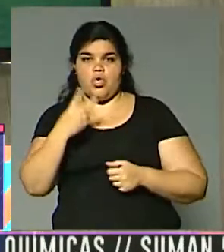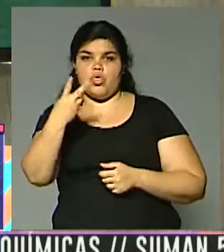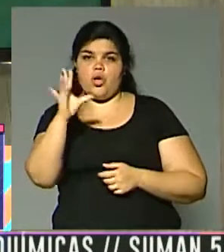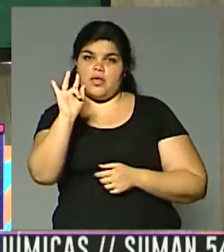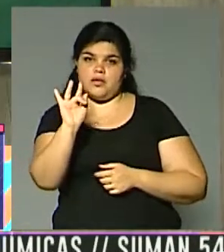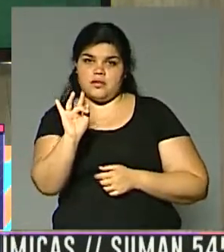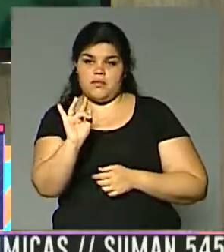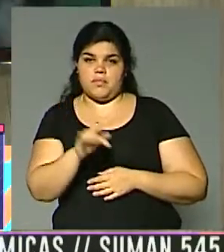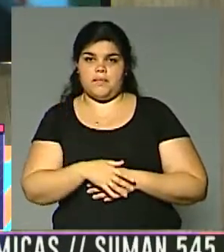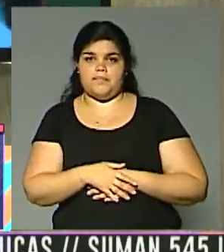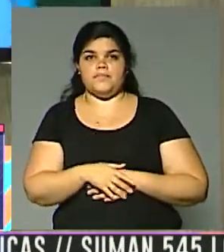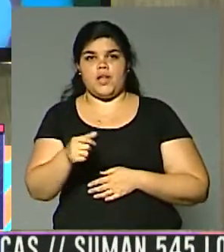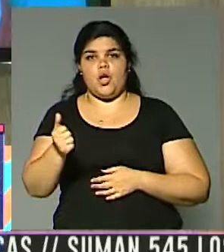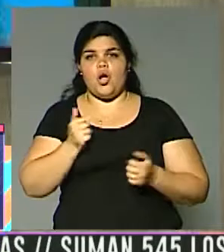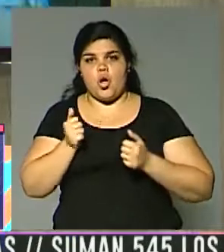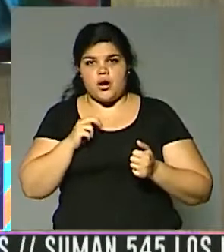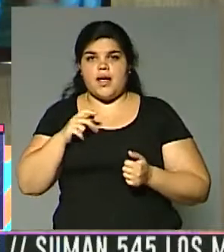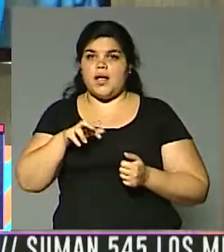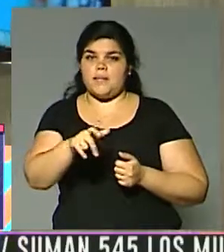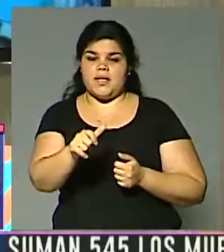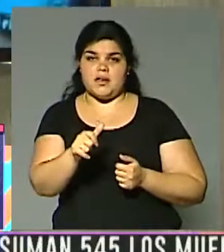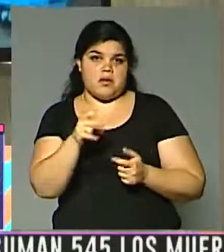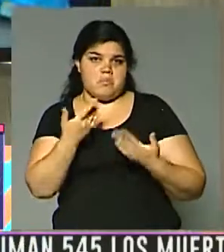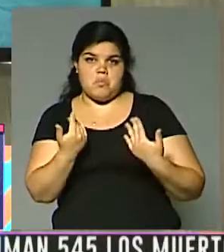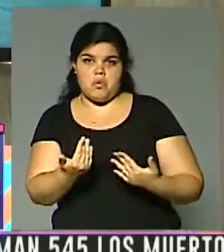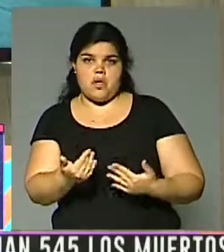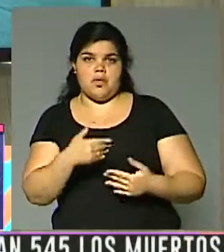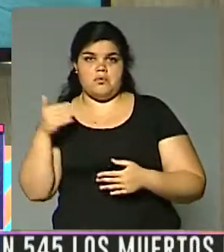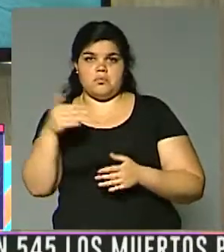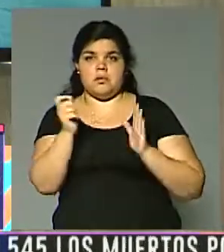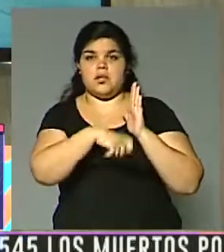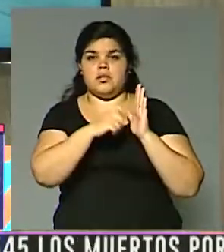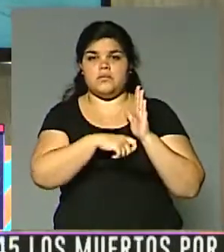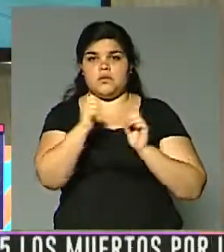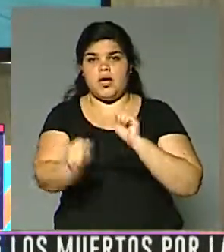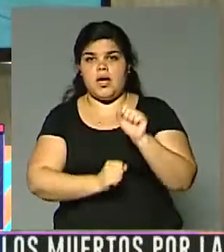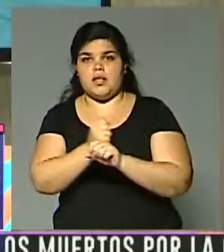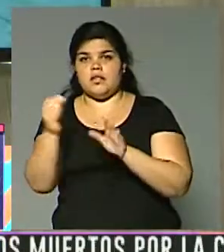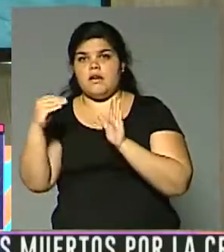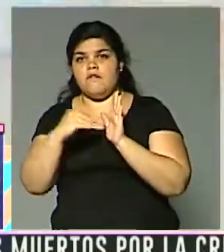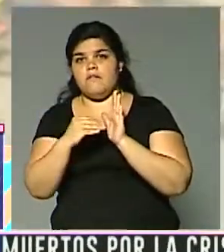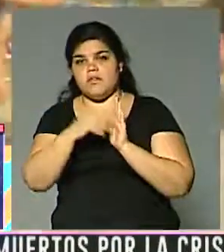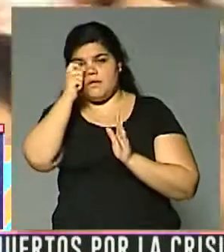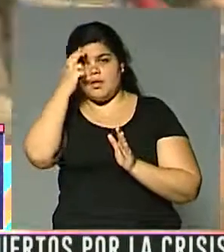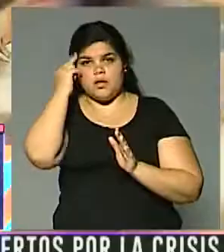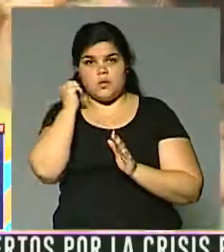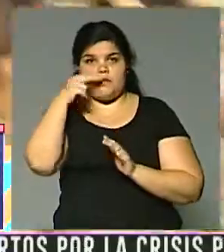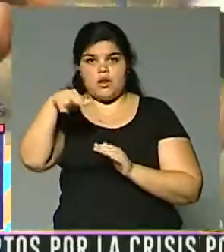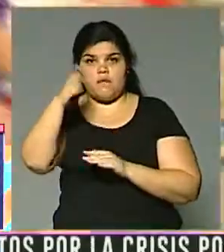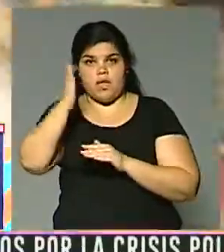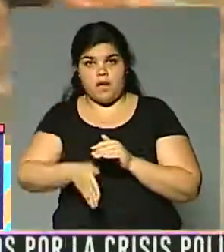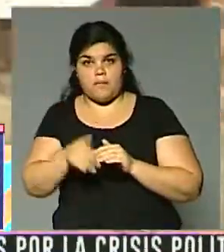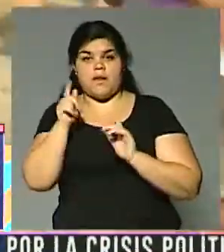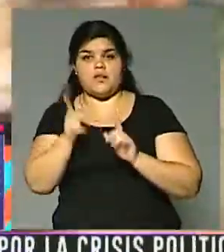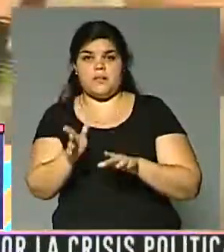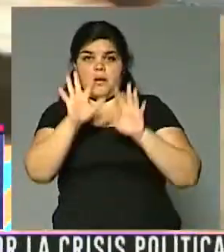interese correr caminar o trotar va a poder participar las inscripciones son hasta el 29 de noviembre y pueden hacerlo a través